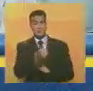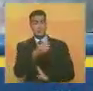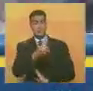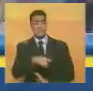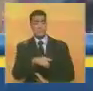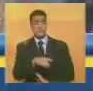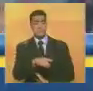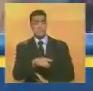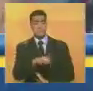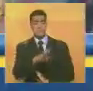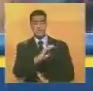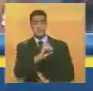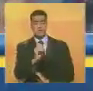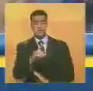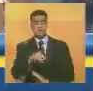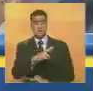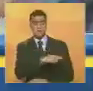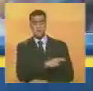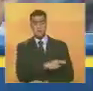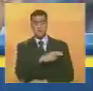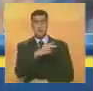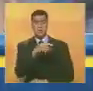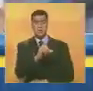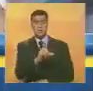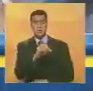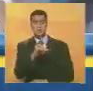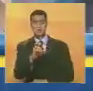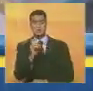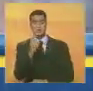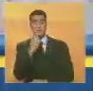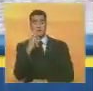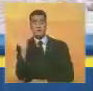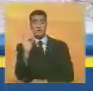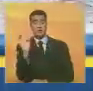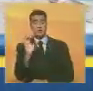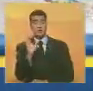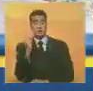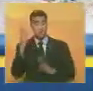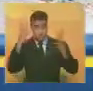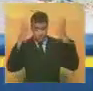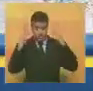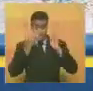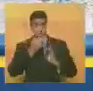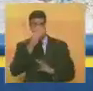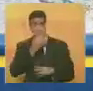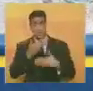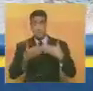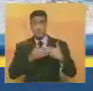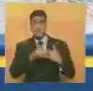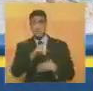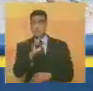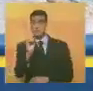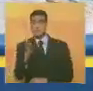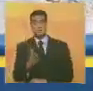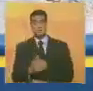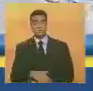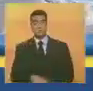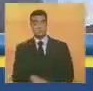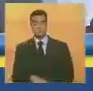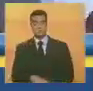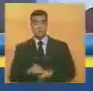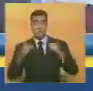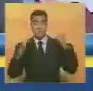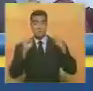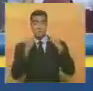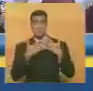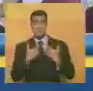además los bioanalistas y en el Hospital Domingo Luciani de El Llanito, en Caracas, los enfermeros cumplieron con el paro en un 100%. Los profesionales